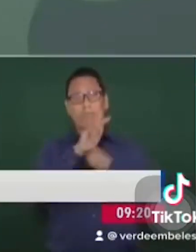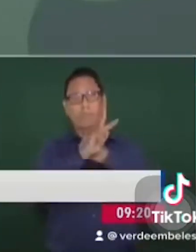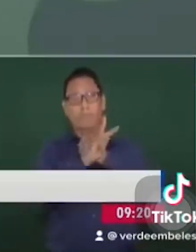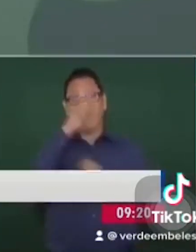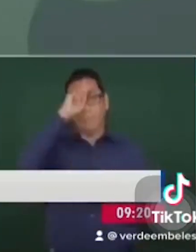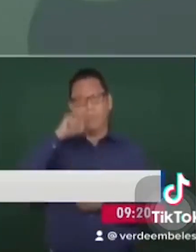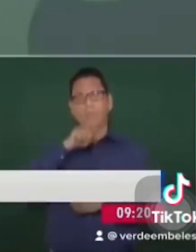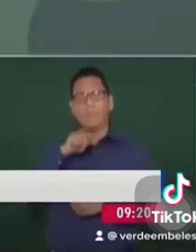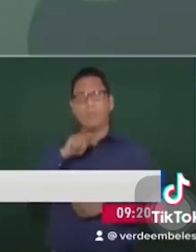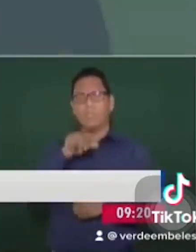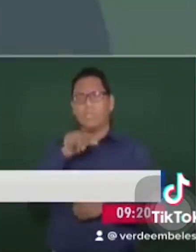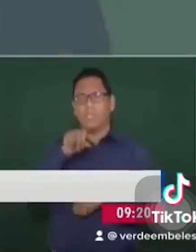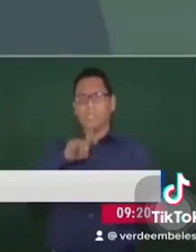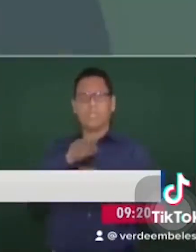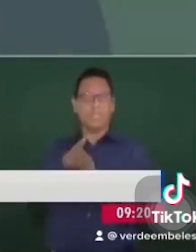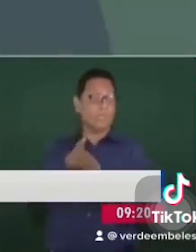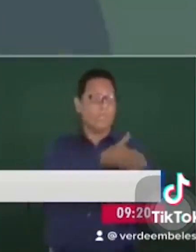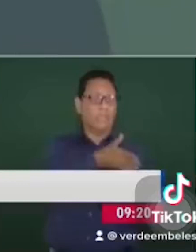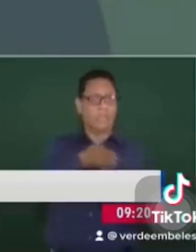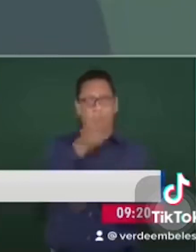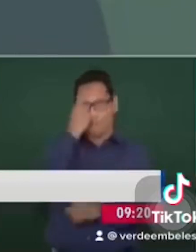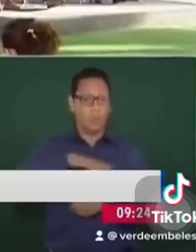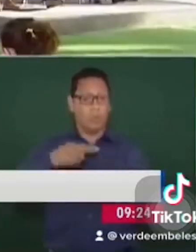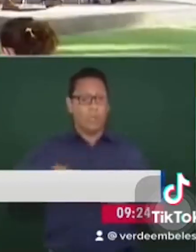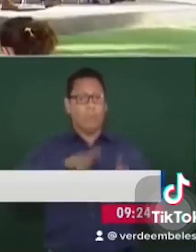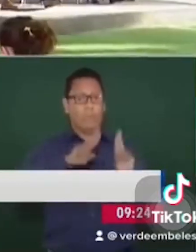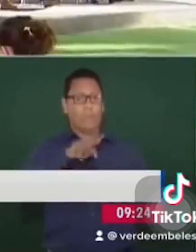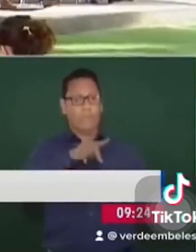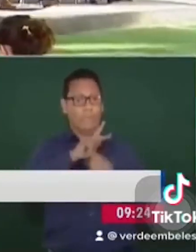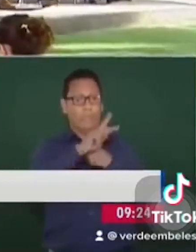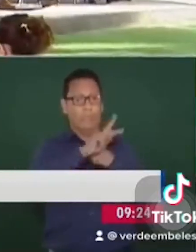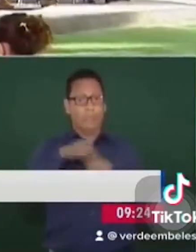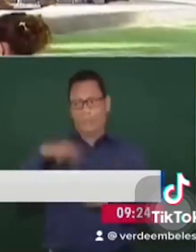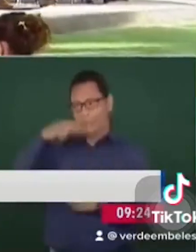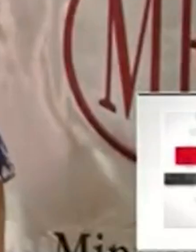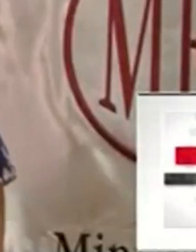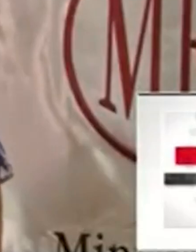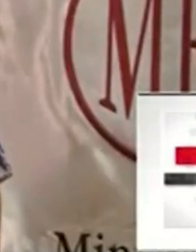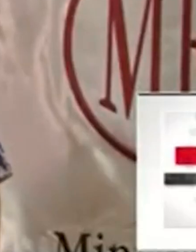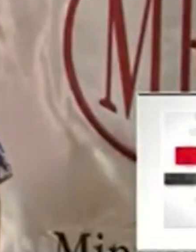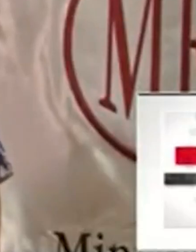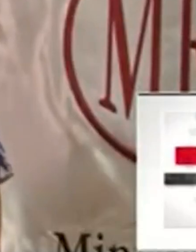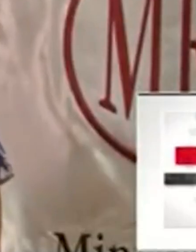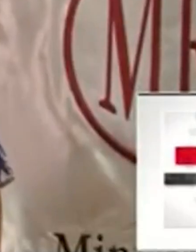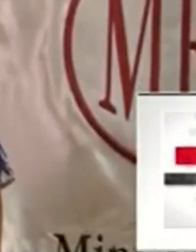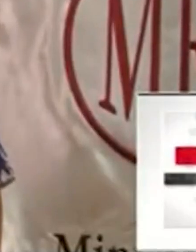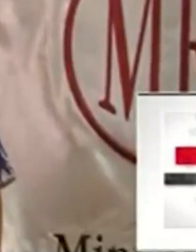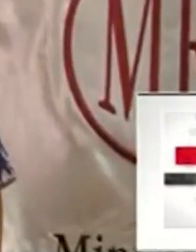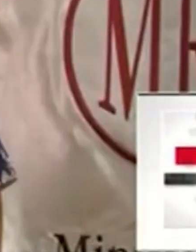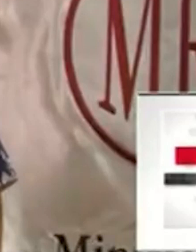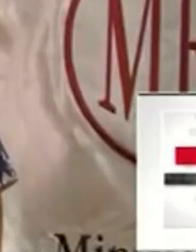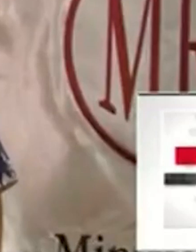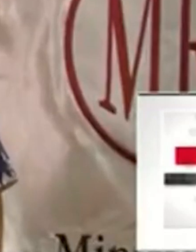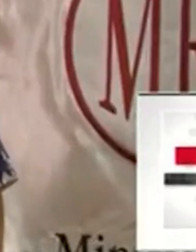cuando el gobierno peruano expulsó a un embajador norcoreano a pedido del gobierno de Estados Unidos. Que el gobierno del Perú ha